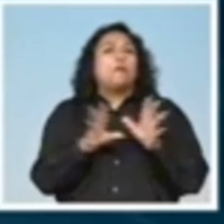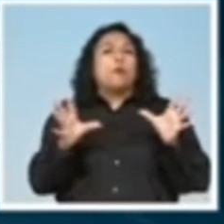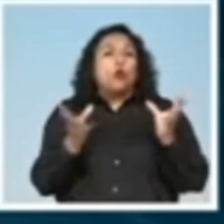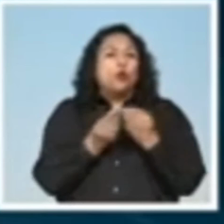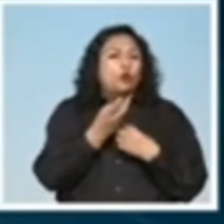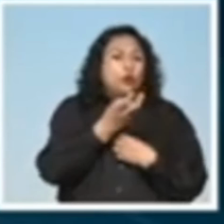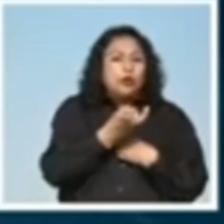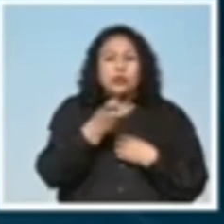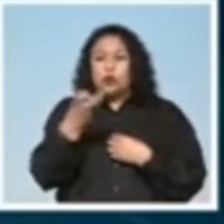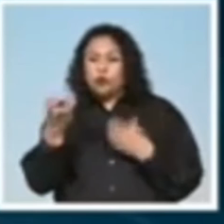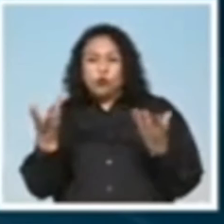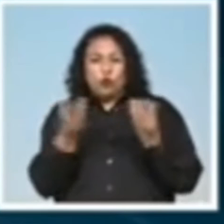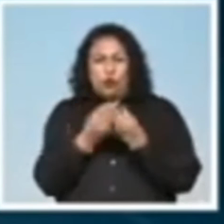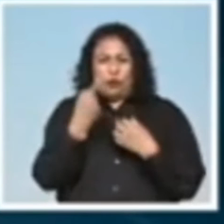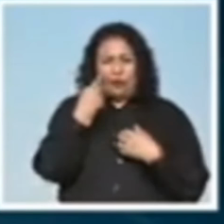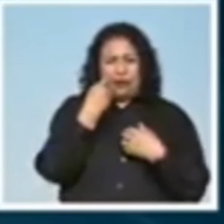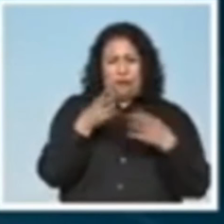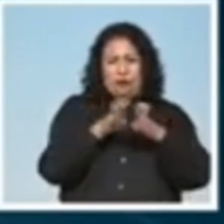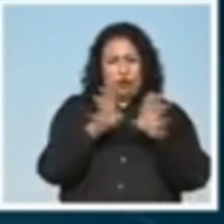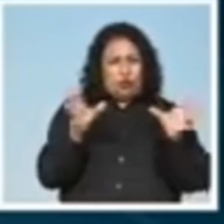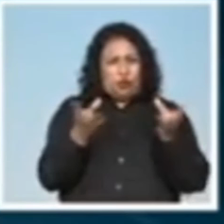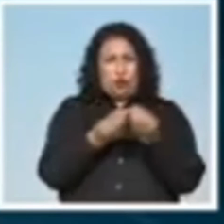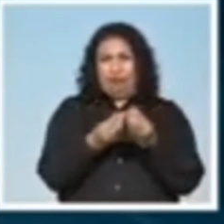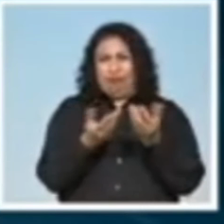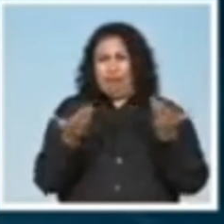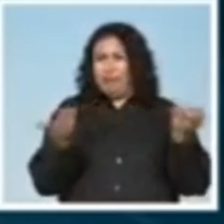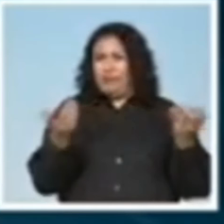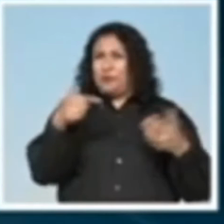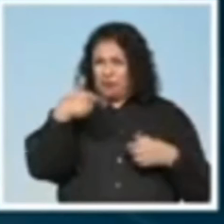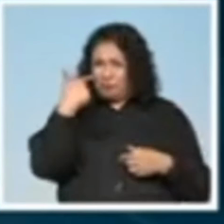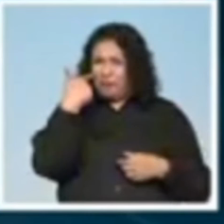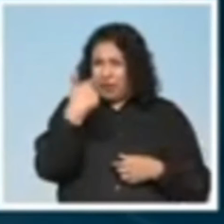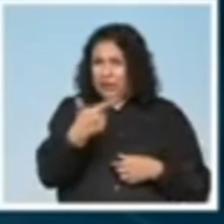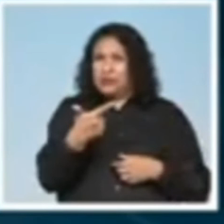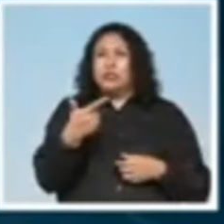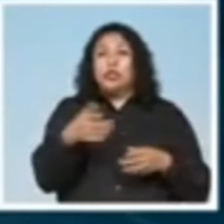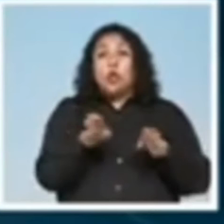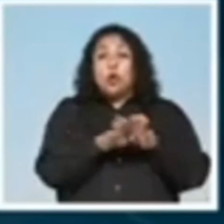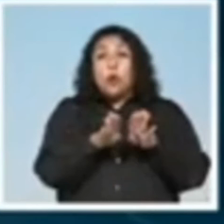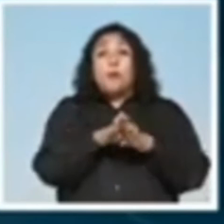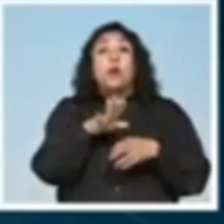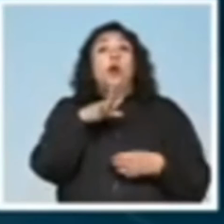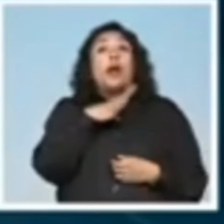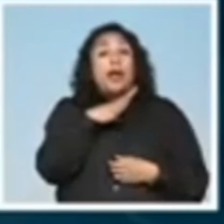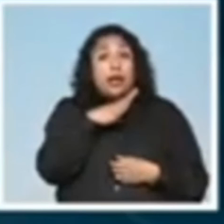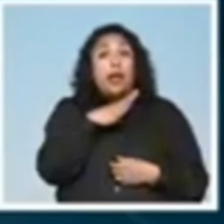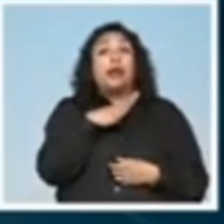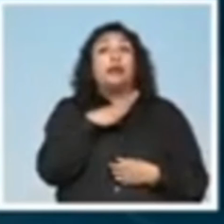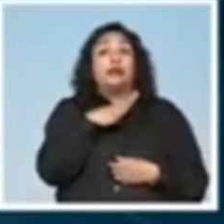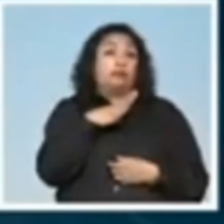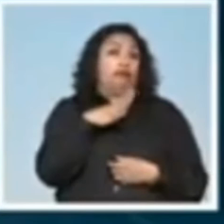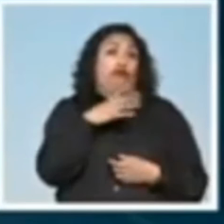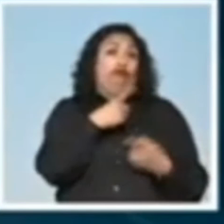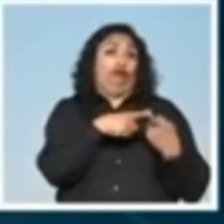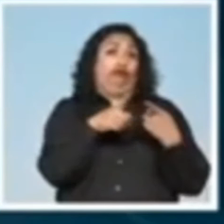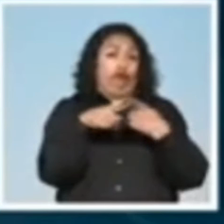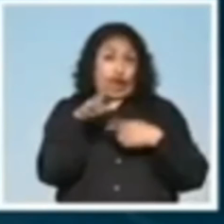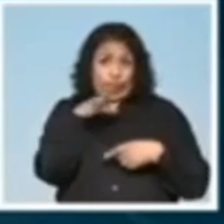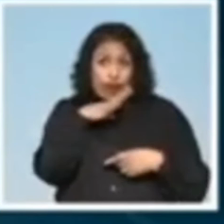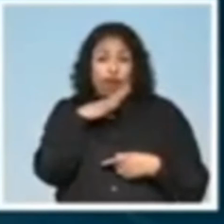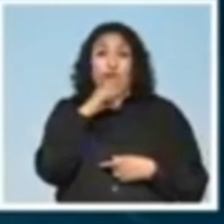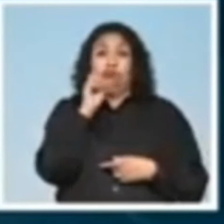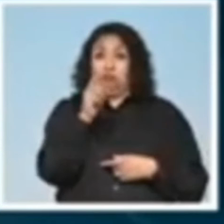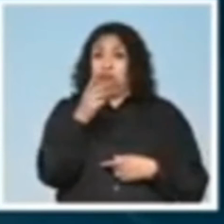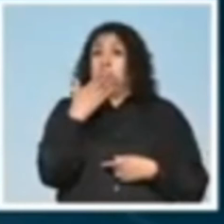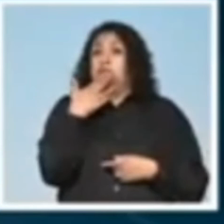junto al otro? ¿Y cómo se va a ver esto junto al otro? Y aquí te das cuenta que hay de todo